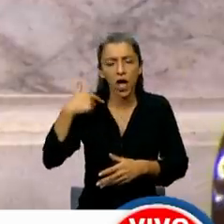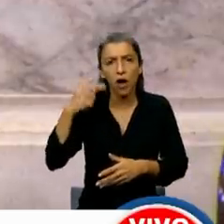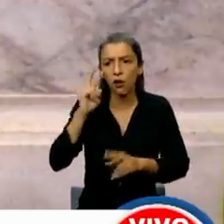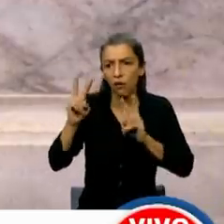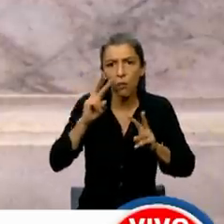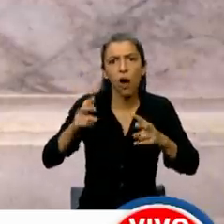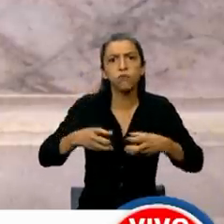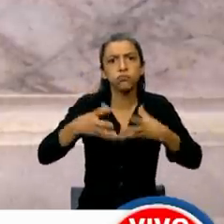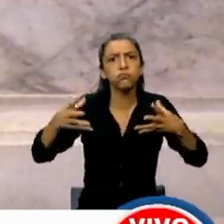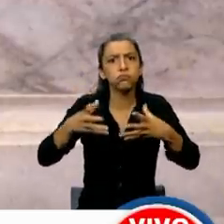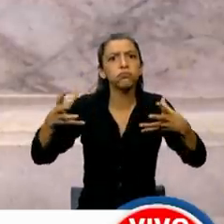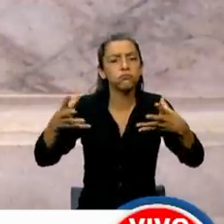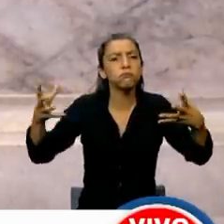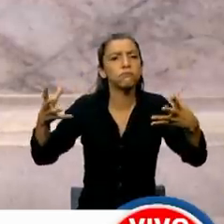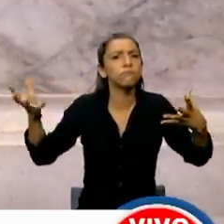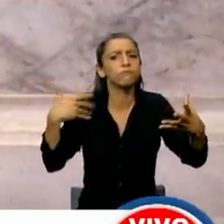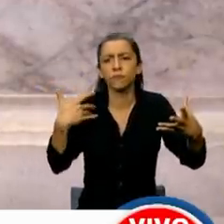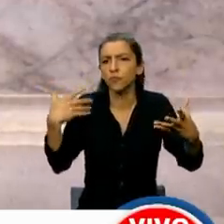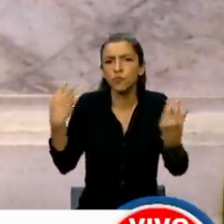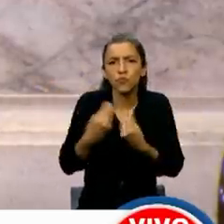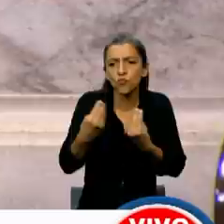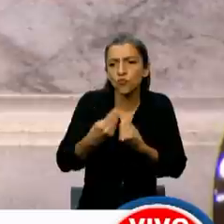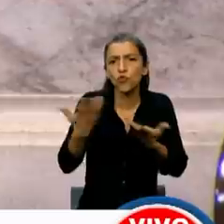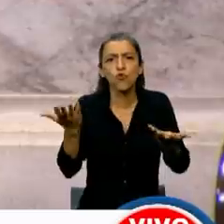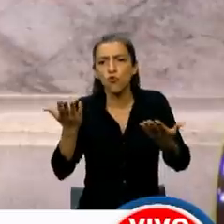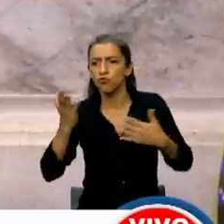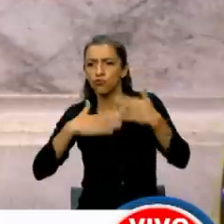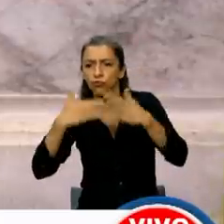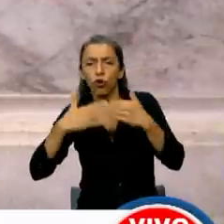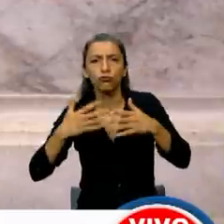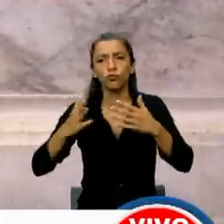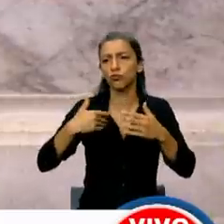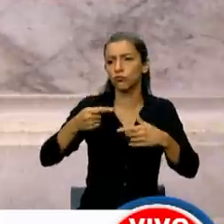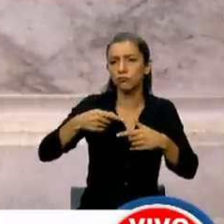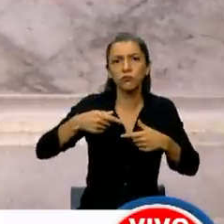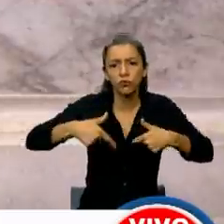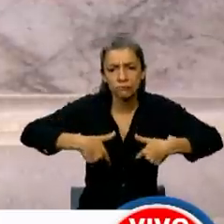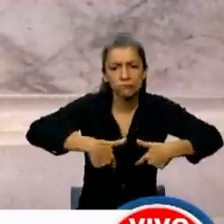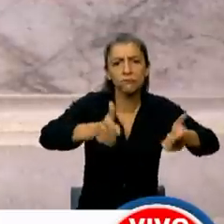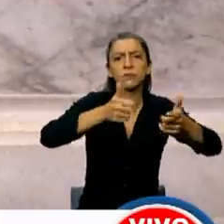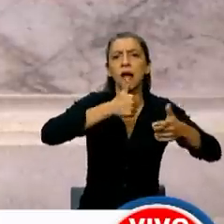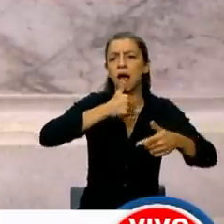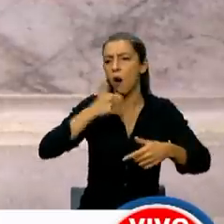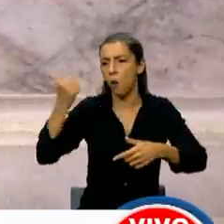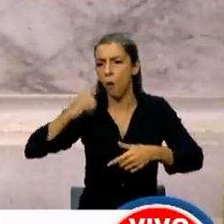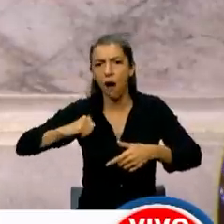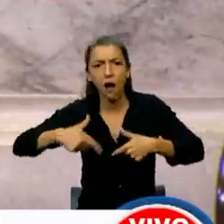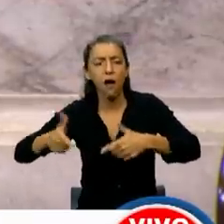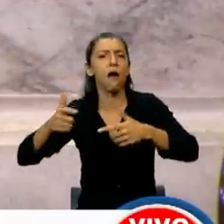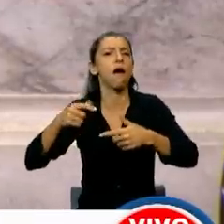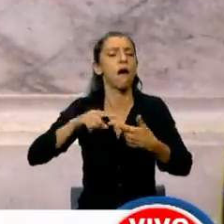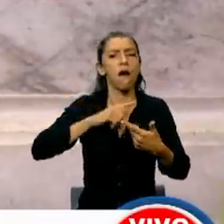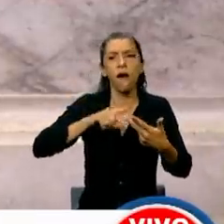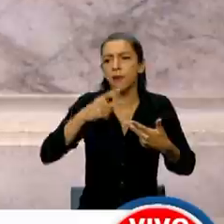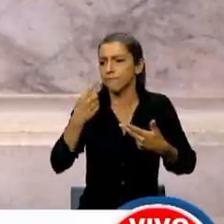y cientos y cientos de kilómetros de obras de cloaca de agua y de saneamiento que se están llevando